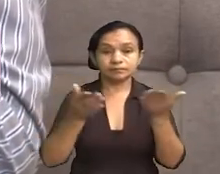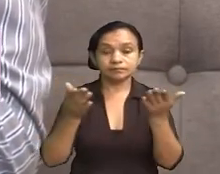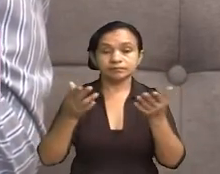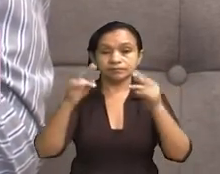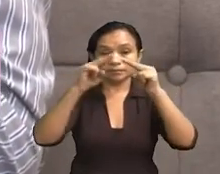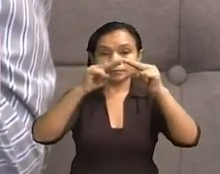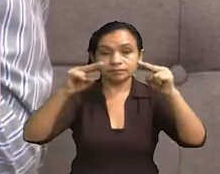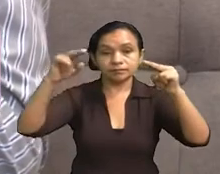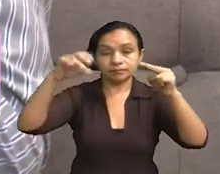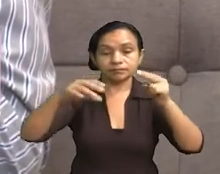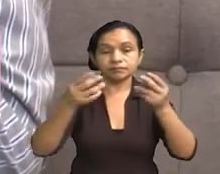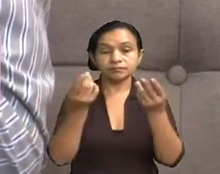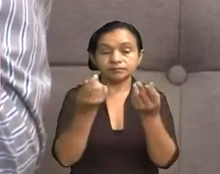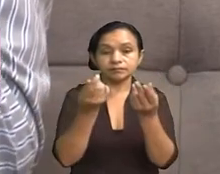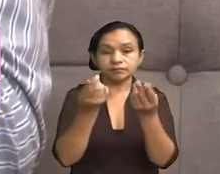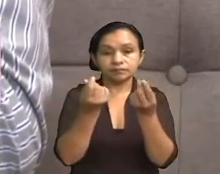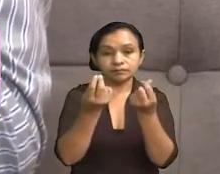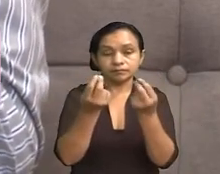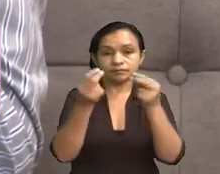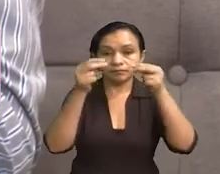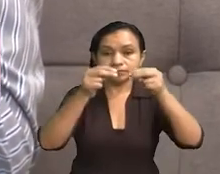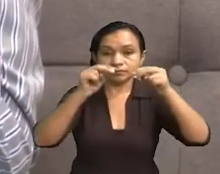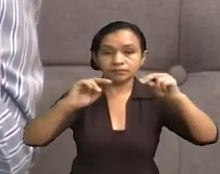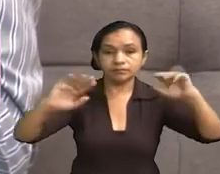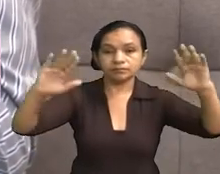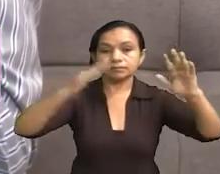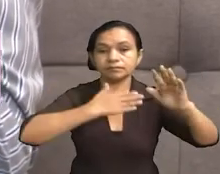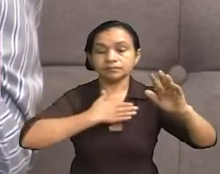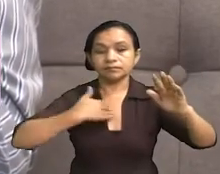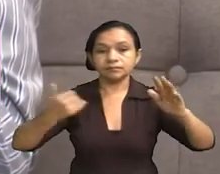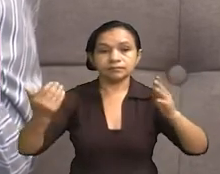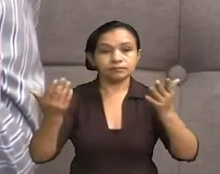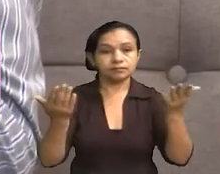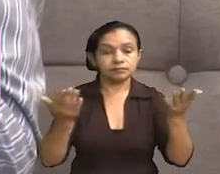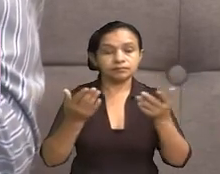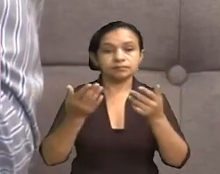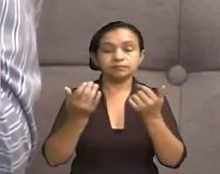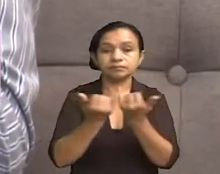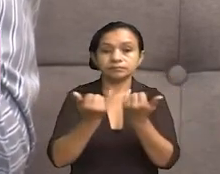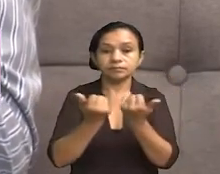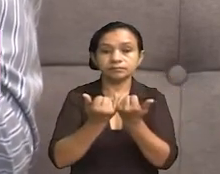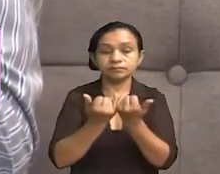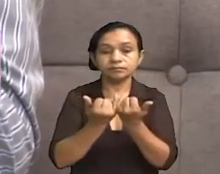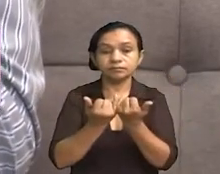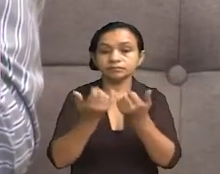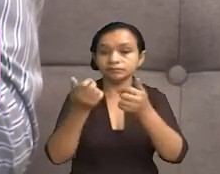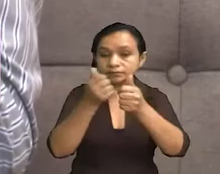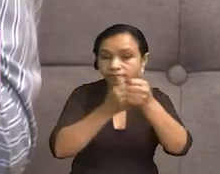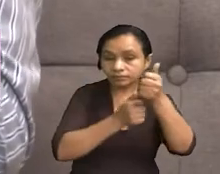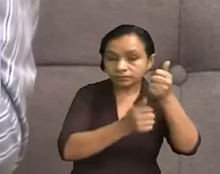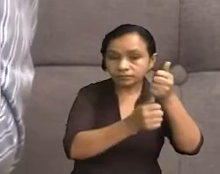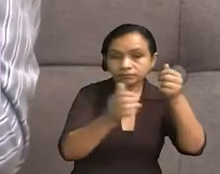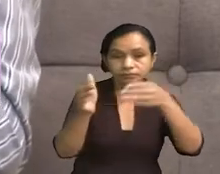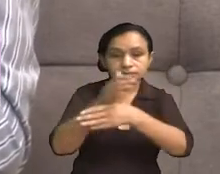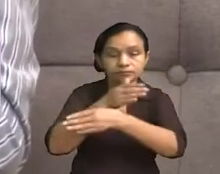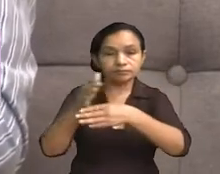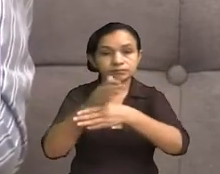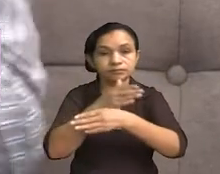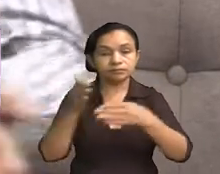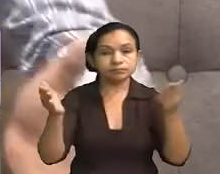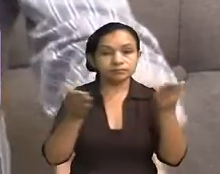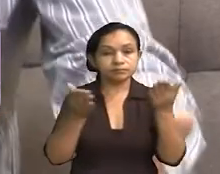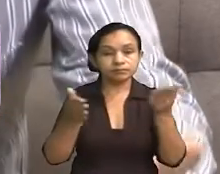energía con recursos renovables, para seguir mejorando el sistema de transmisión, las subestaciones, para